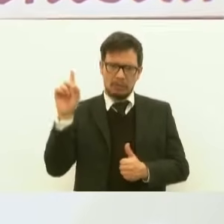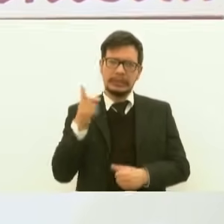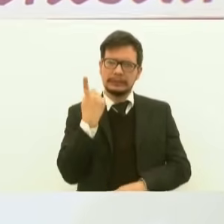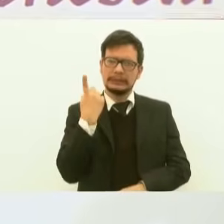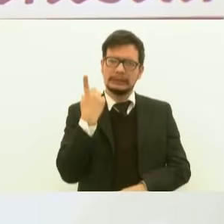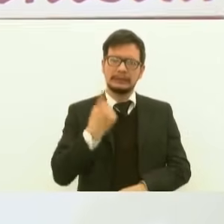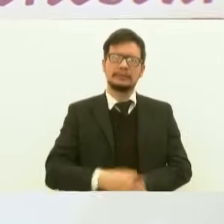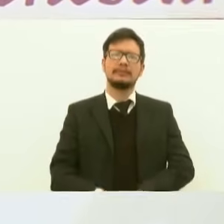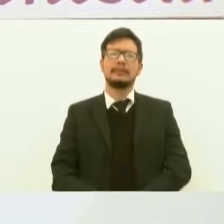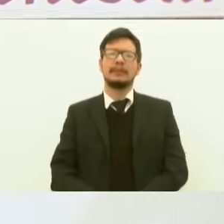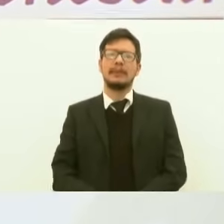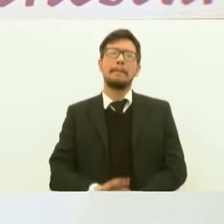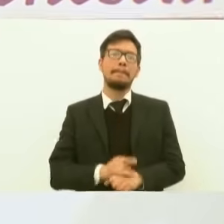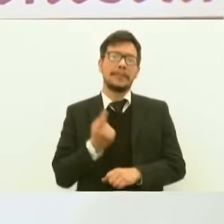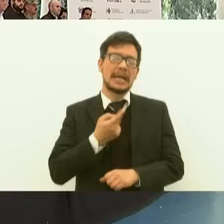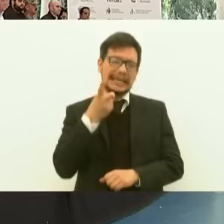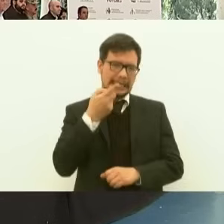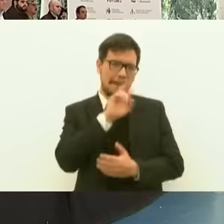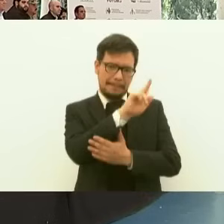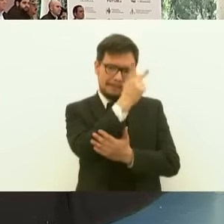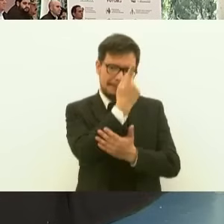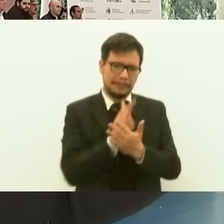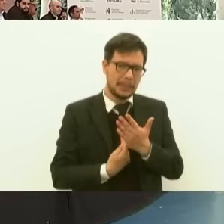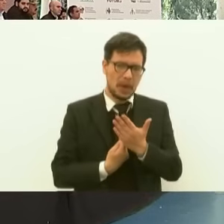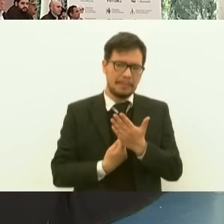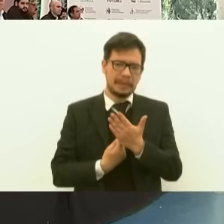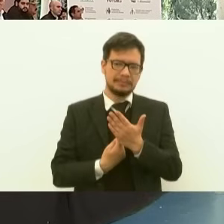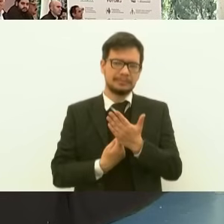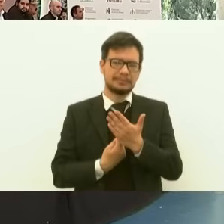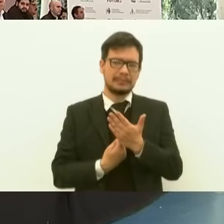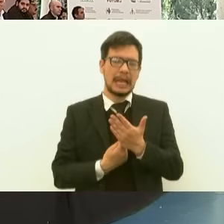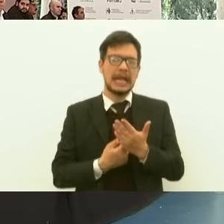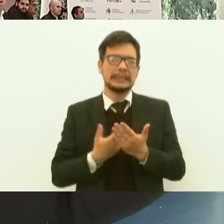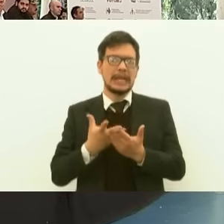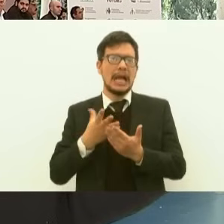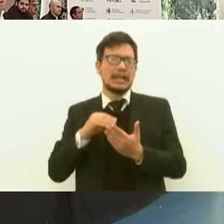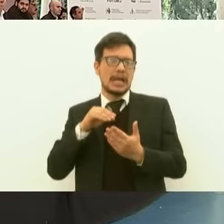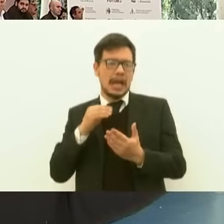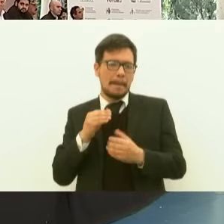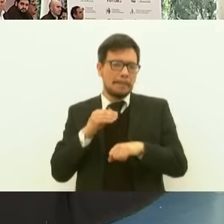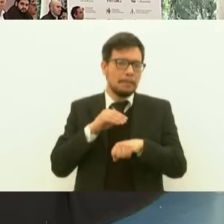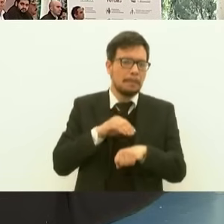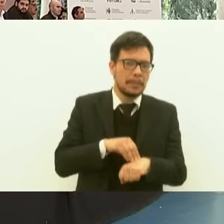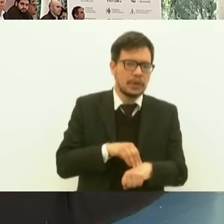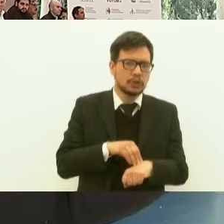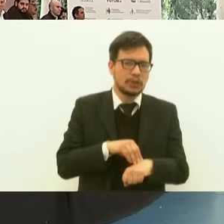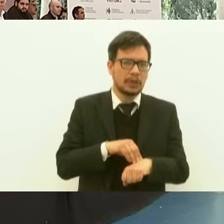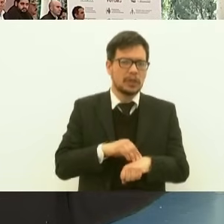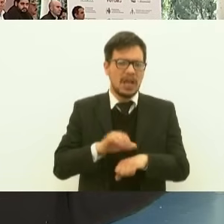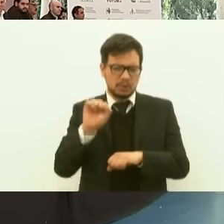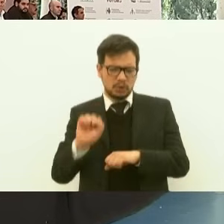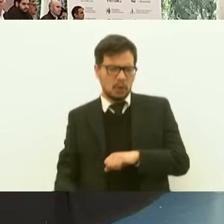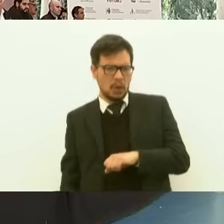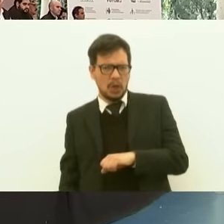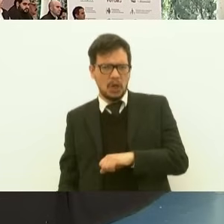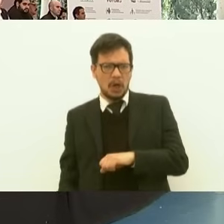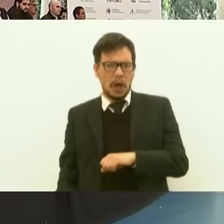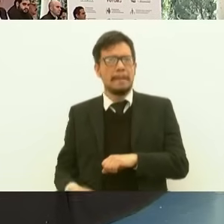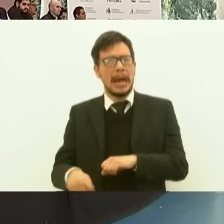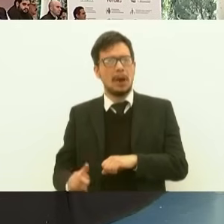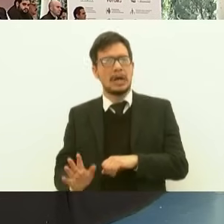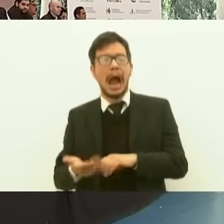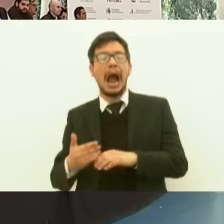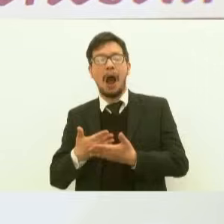programa Sembrando Vida, porque básicamente se estaba aplicando en el sur, sureste, y